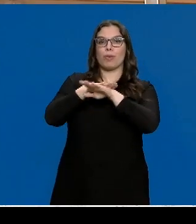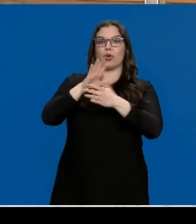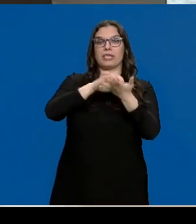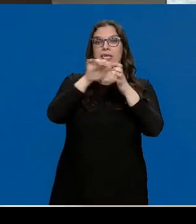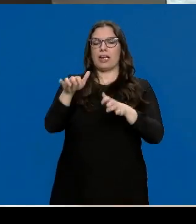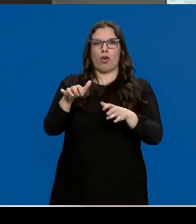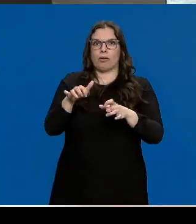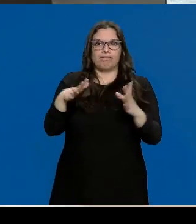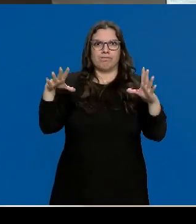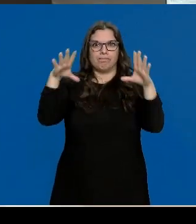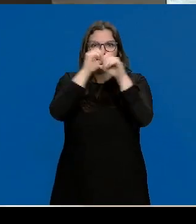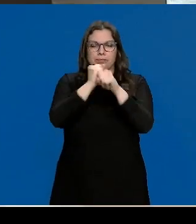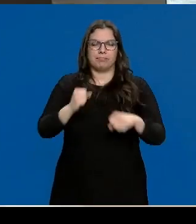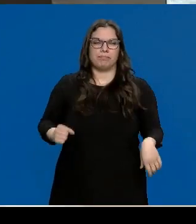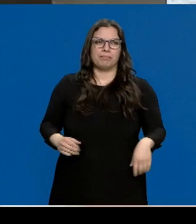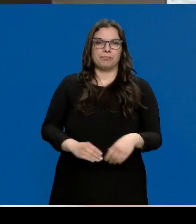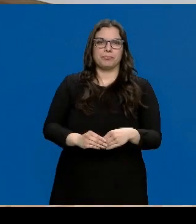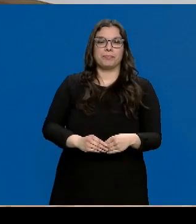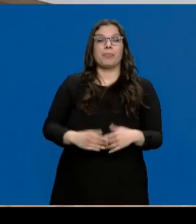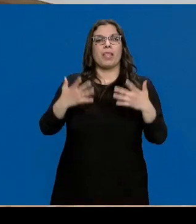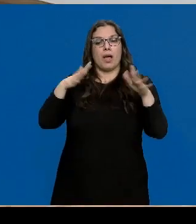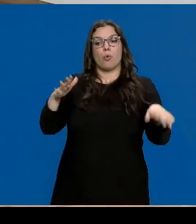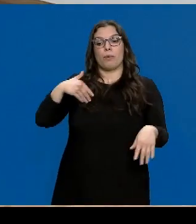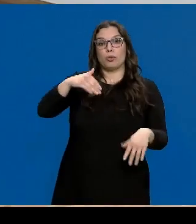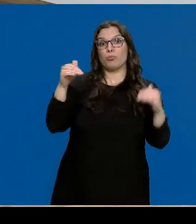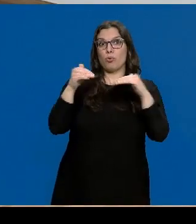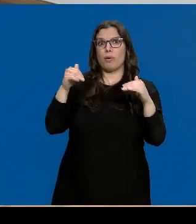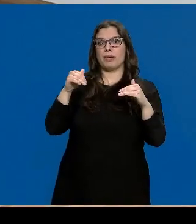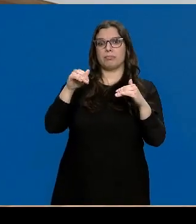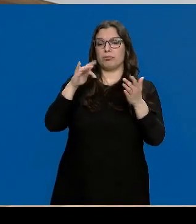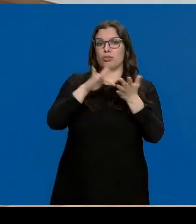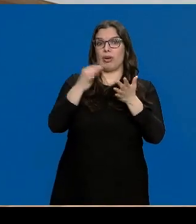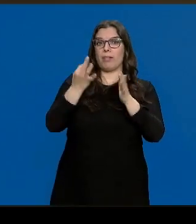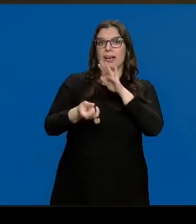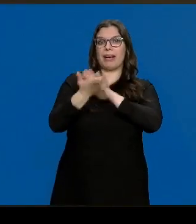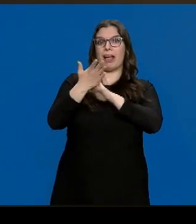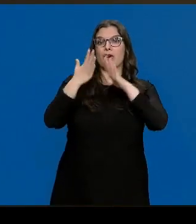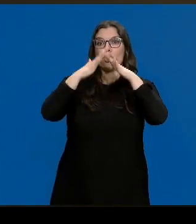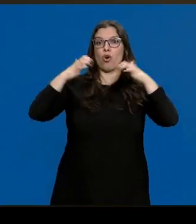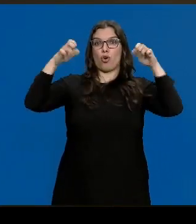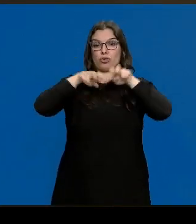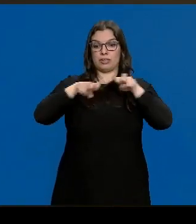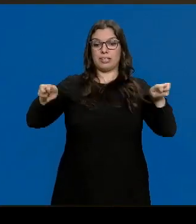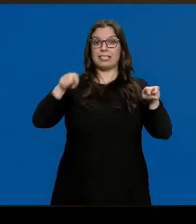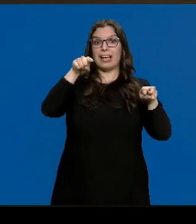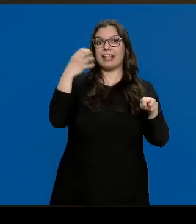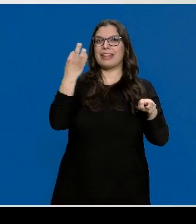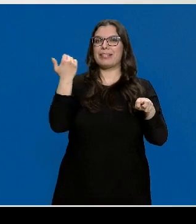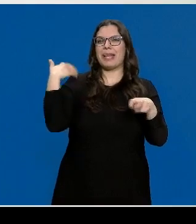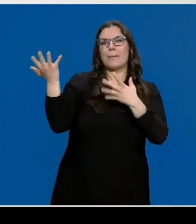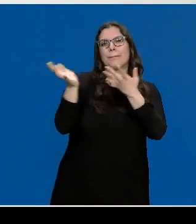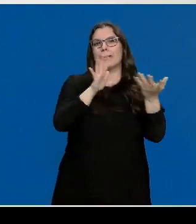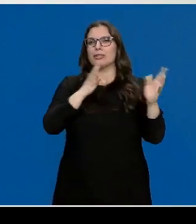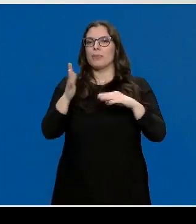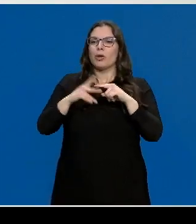León siguen sin despejarse, y eso pese a que este jueves se constituyen las Cortes y, por tanto, este día deberían perfilarse qué opciones